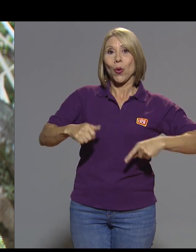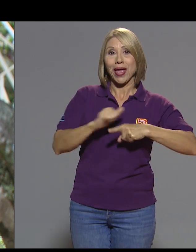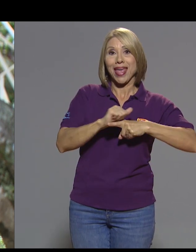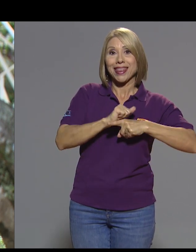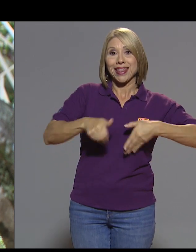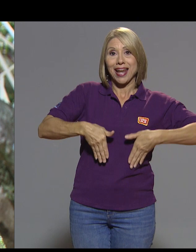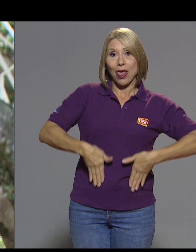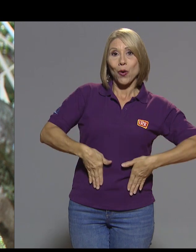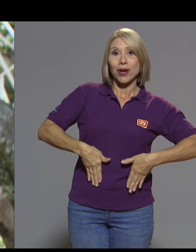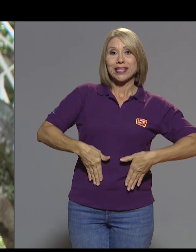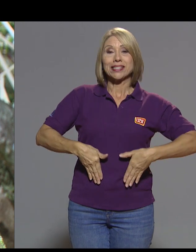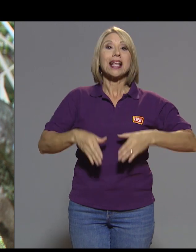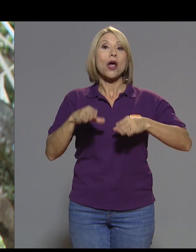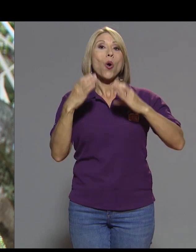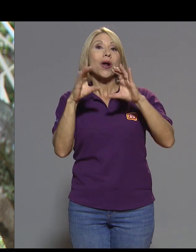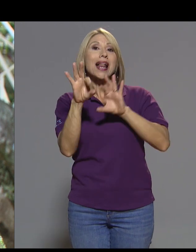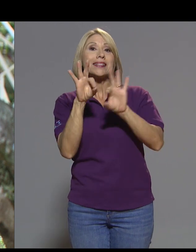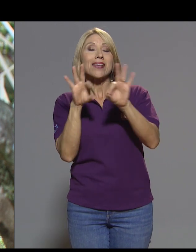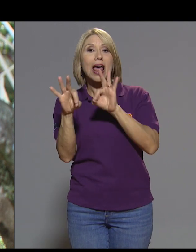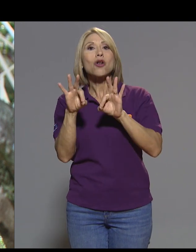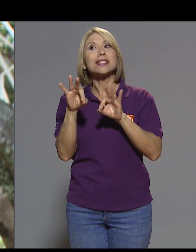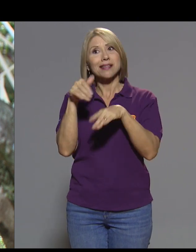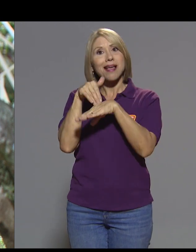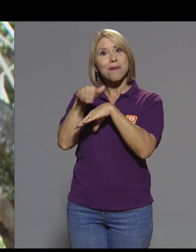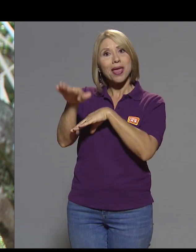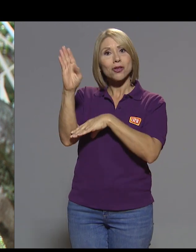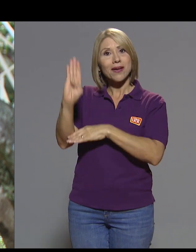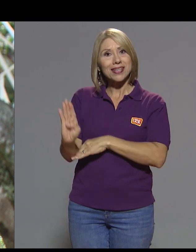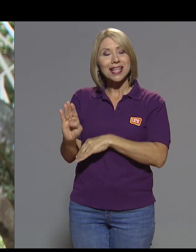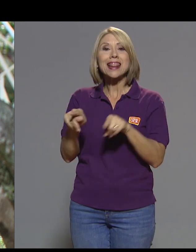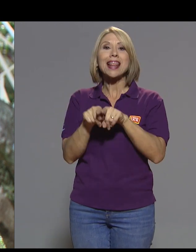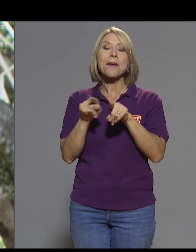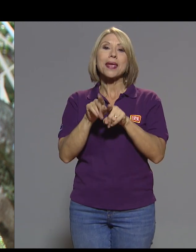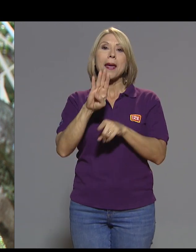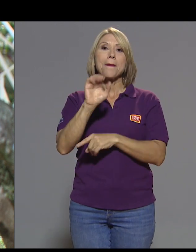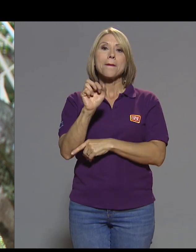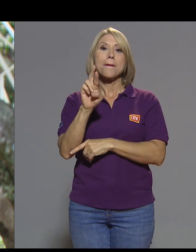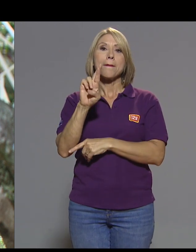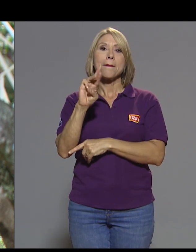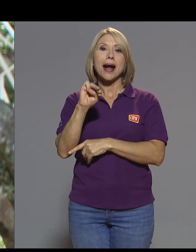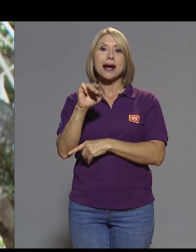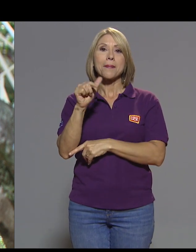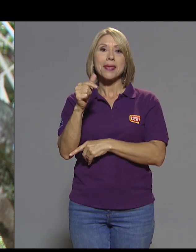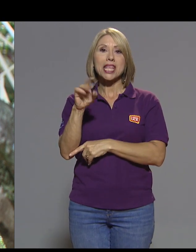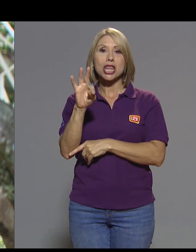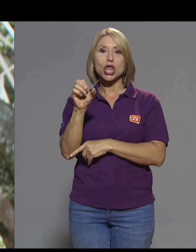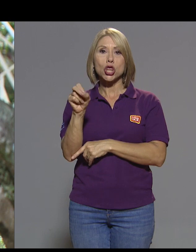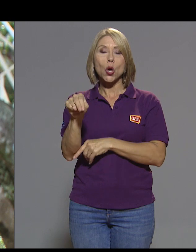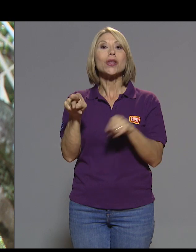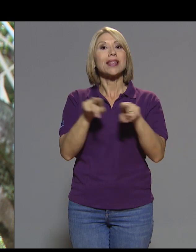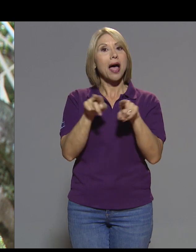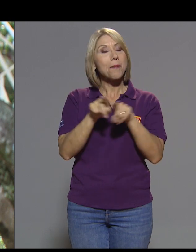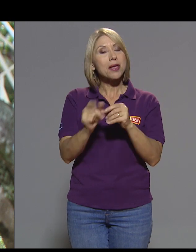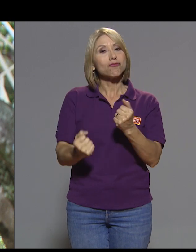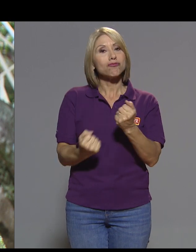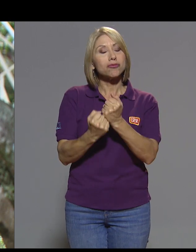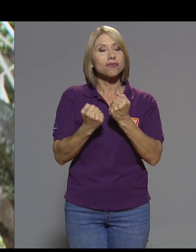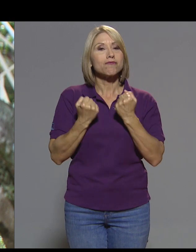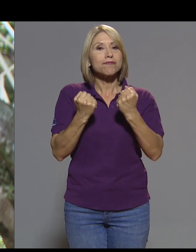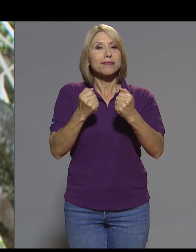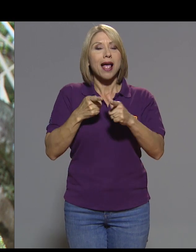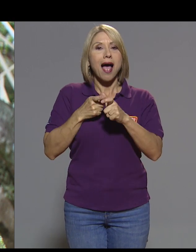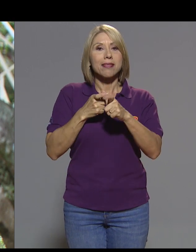entrenadores y clasificadores a brasil en bádminton también este y así vemos que fue reforzado